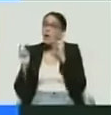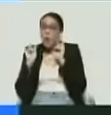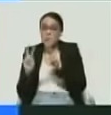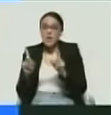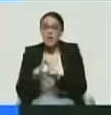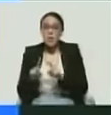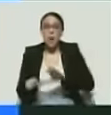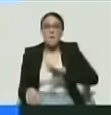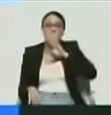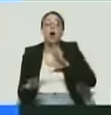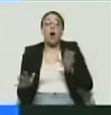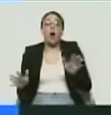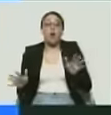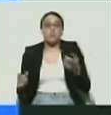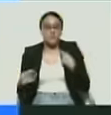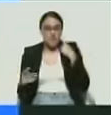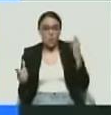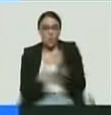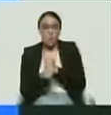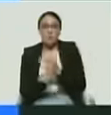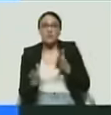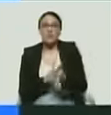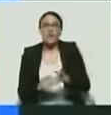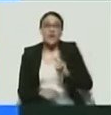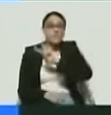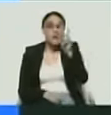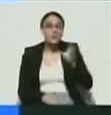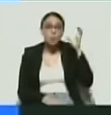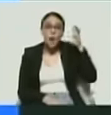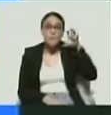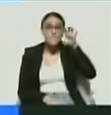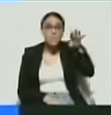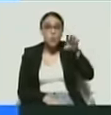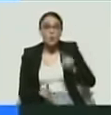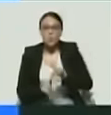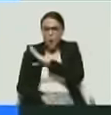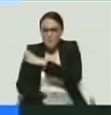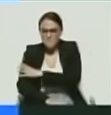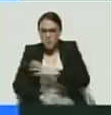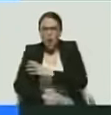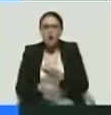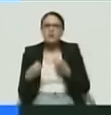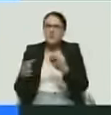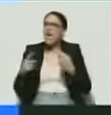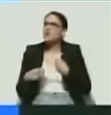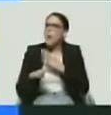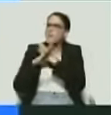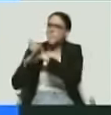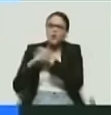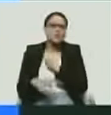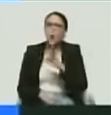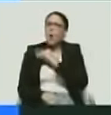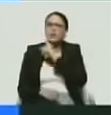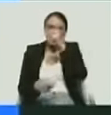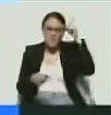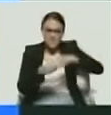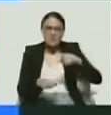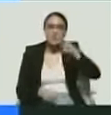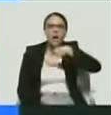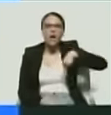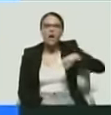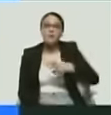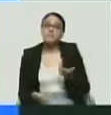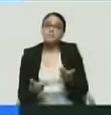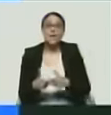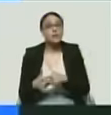de Venezuela, que se fue para las calles y que ha dado inmensas demostraciones de fuerza en dos ámbitos principales.